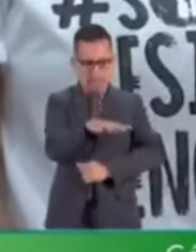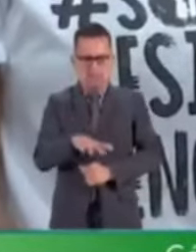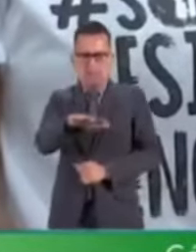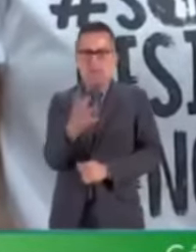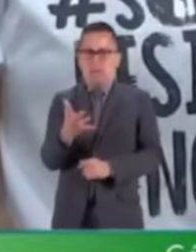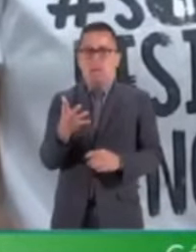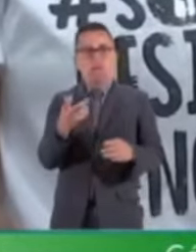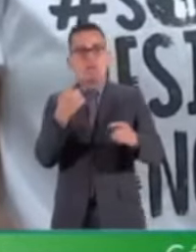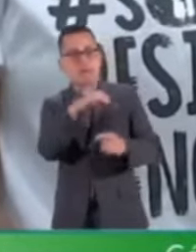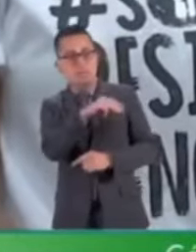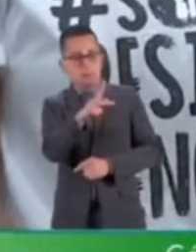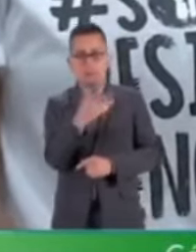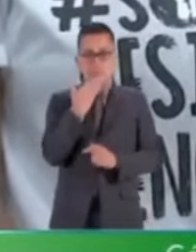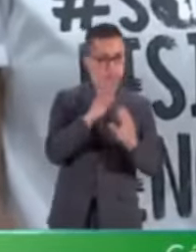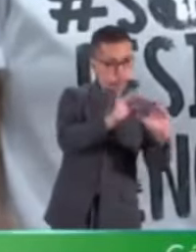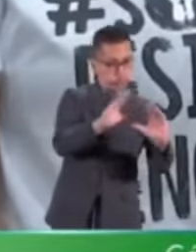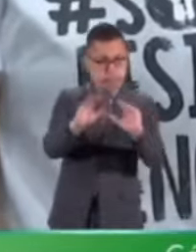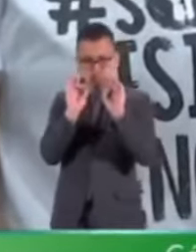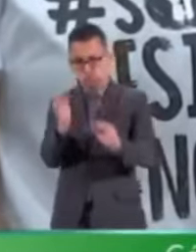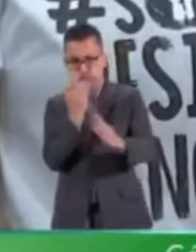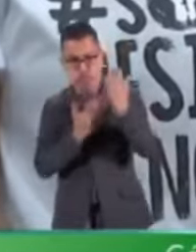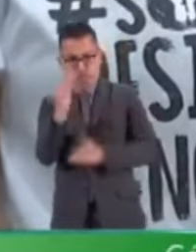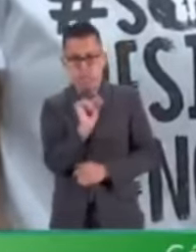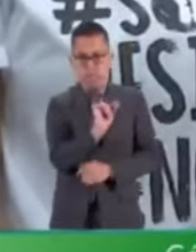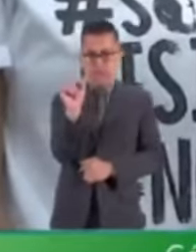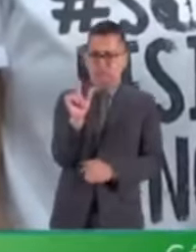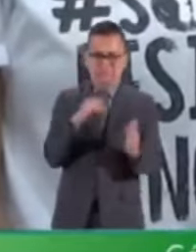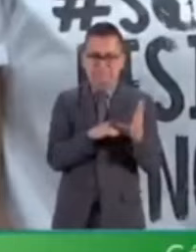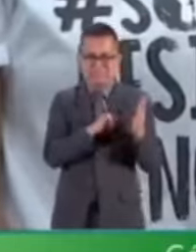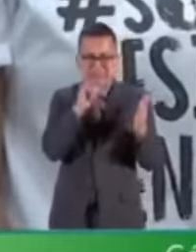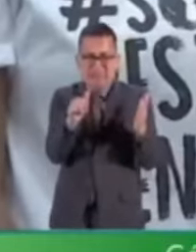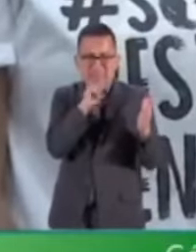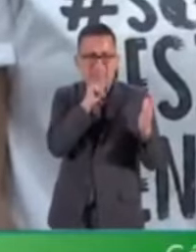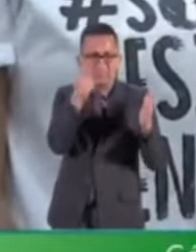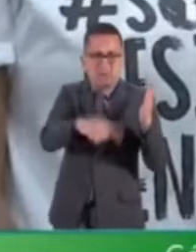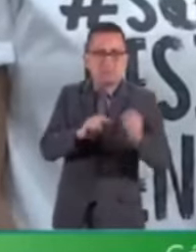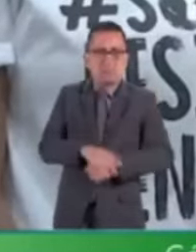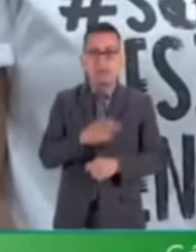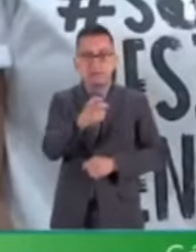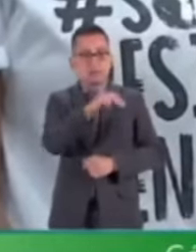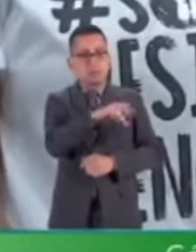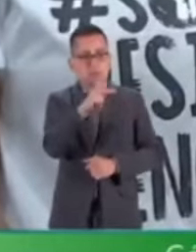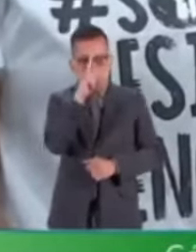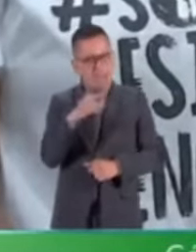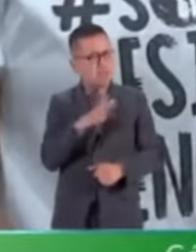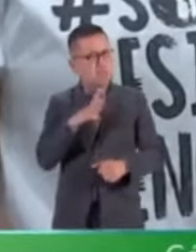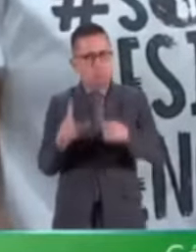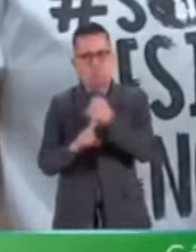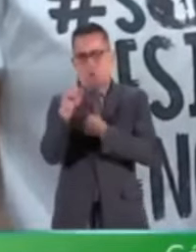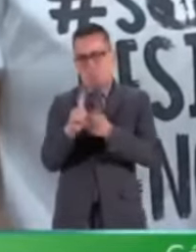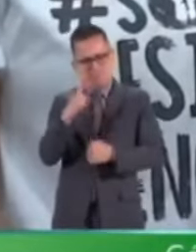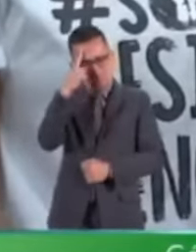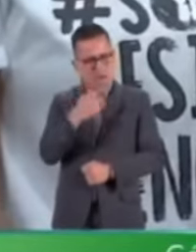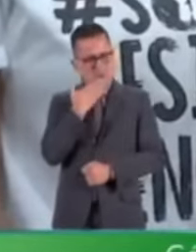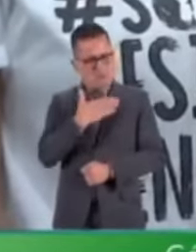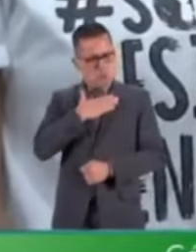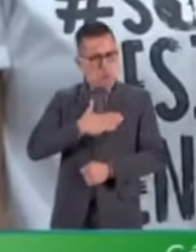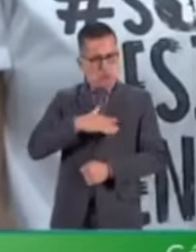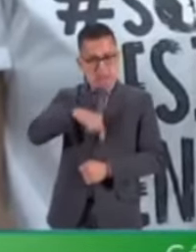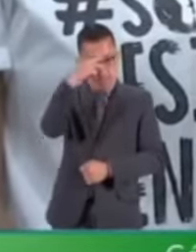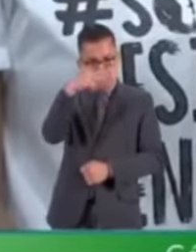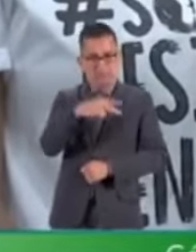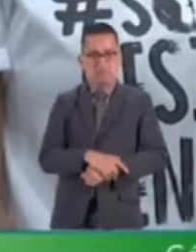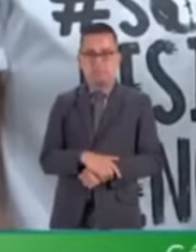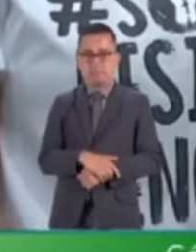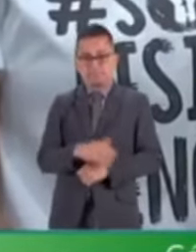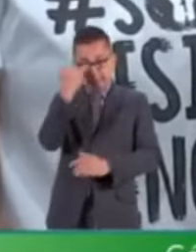de los ministerios públicos, que es donde existe el verdadero problema de justicia en nuestro país. Esta iniciativa no viene